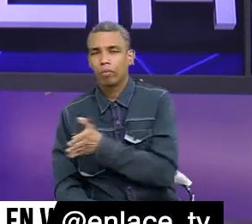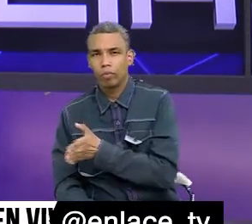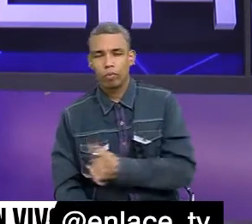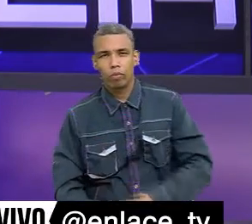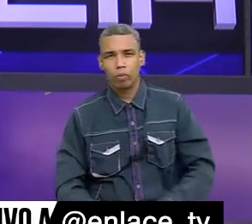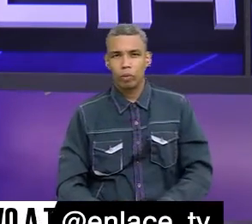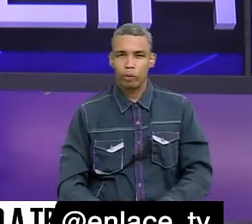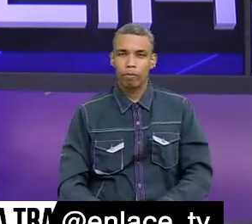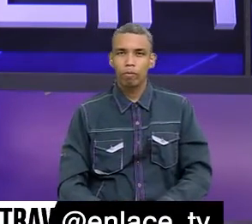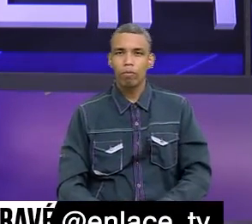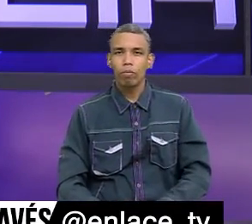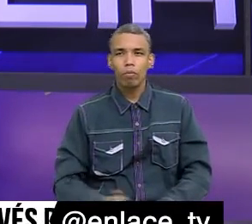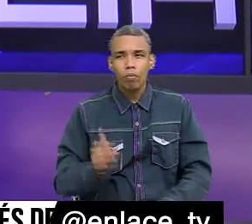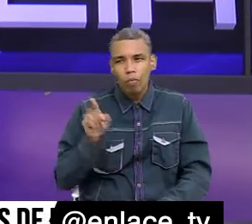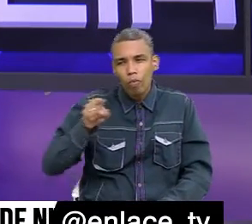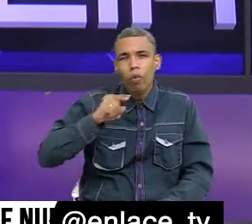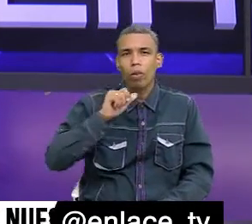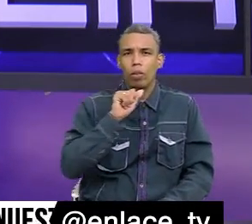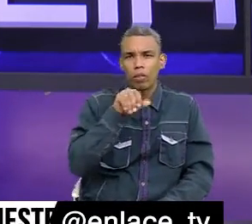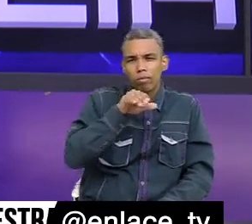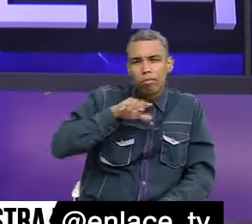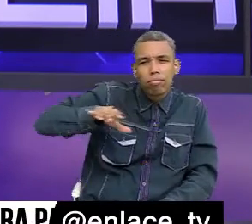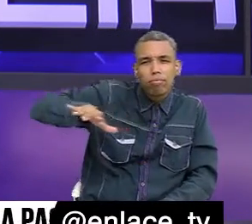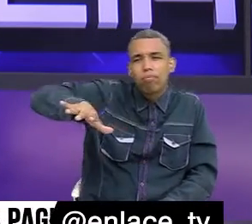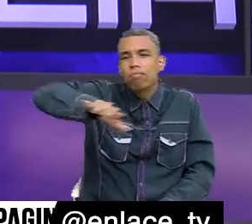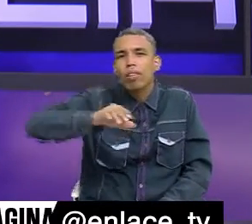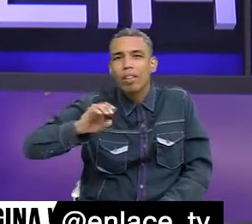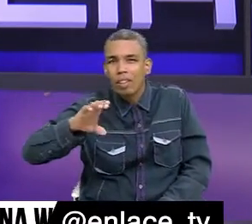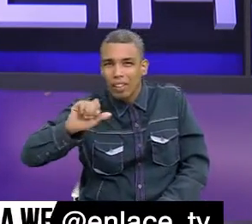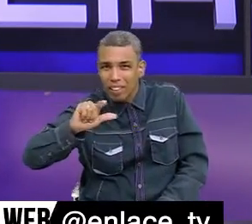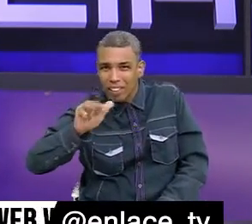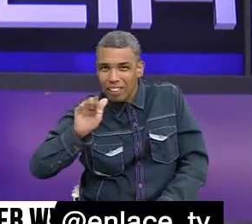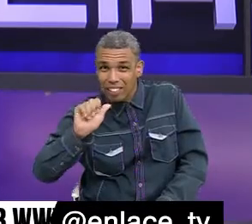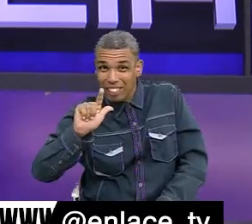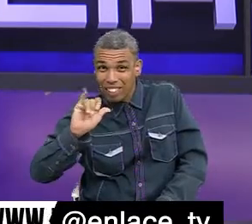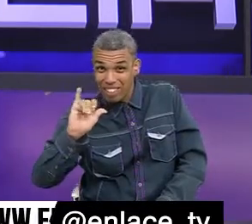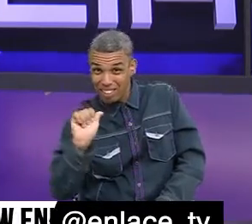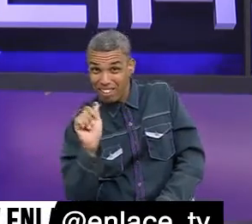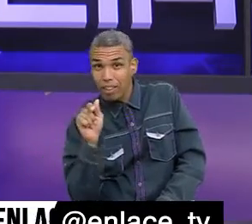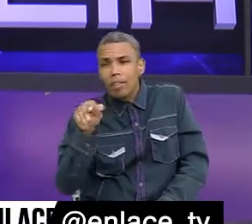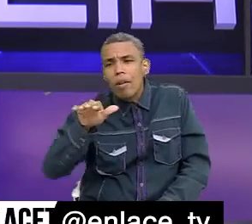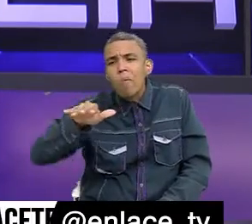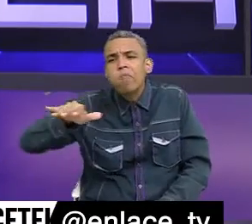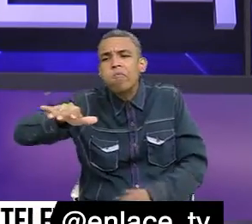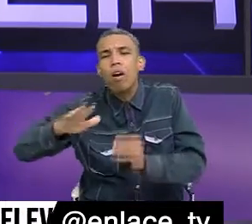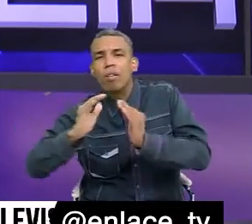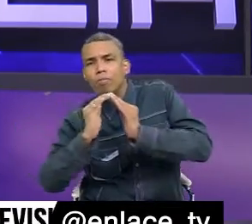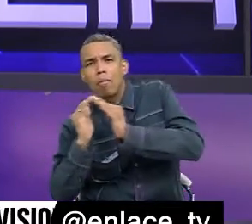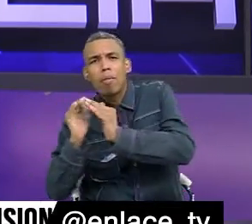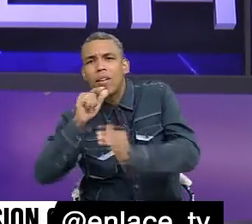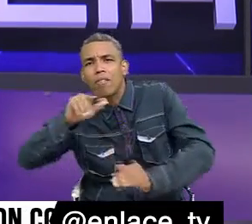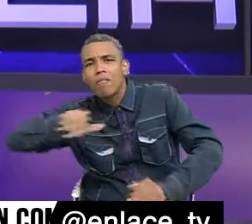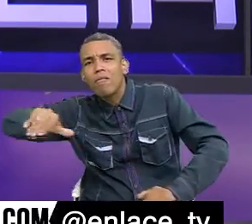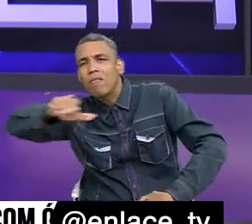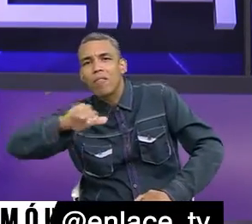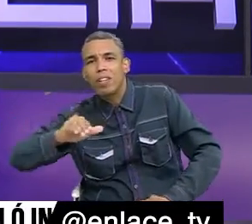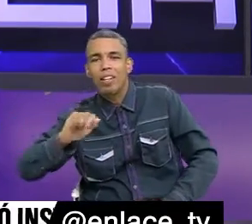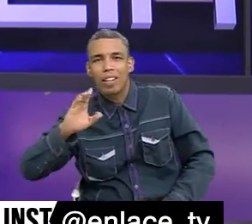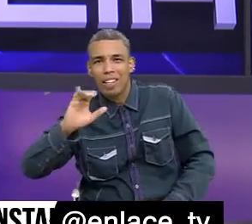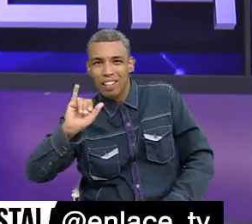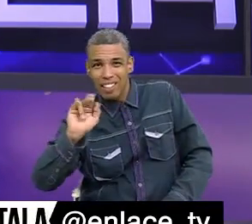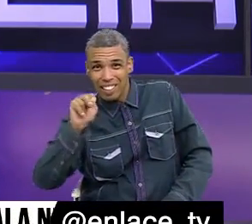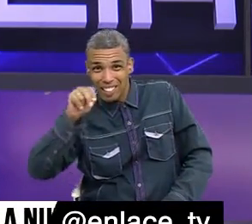mejoramiento vial en la vereda Ciénaga Brava, sector Castalia de Barranca Bermeja. La comunidad solicitó el llamado de Enlace Noticias y